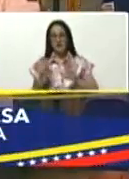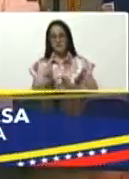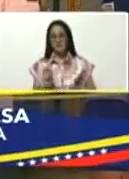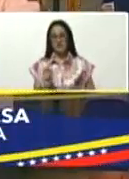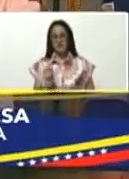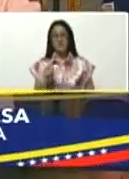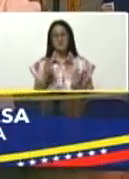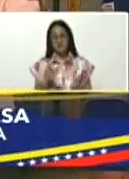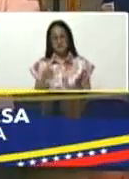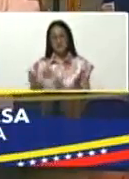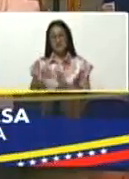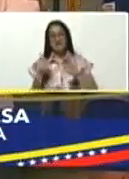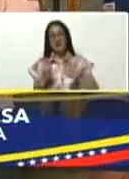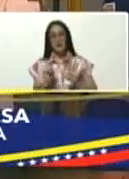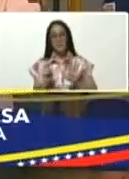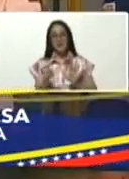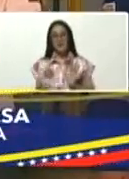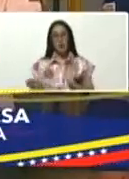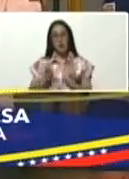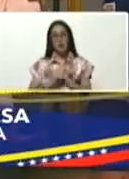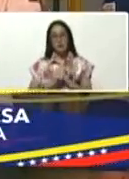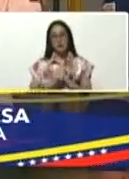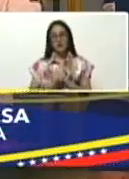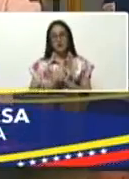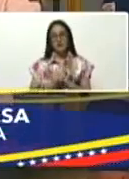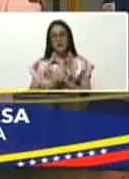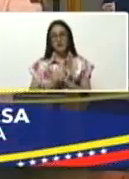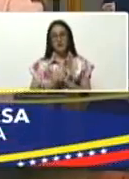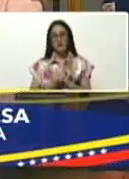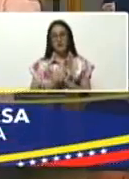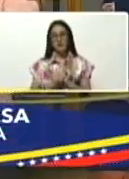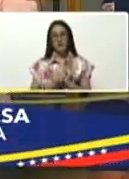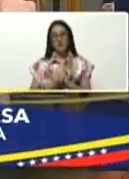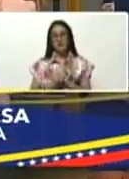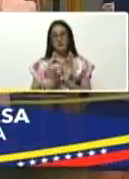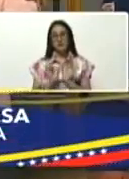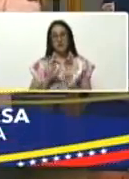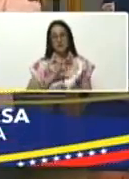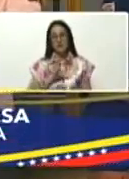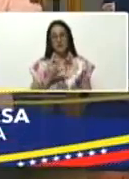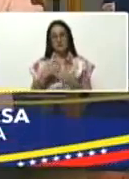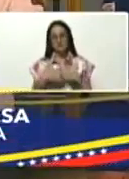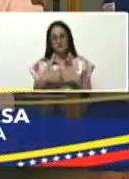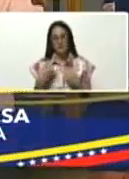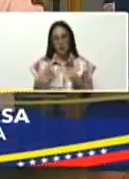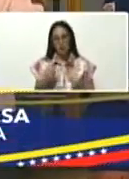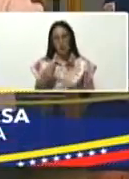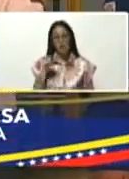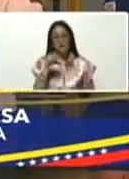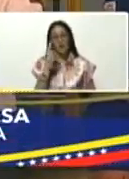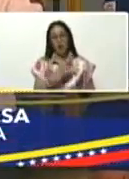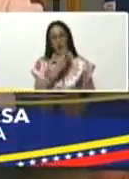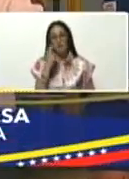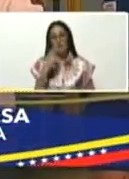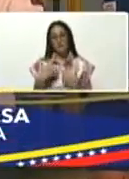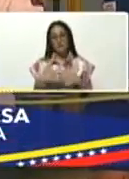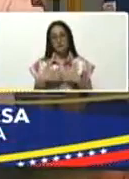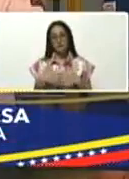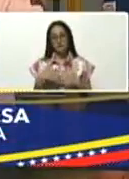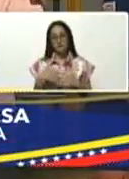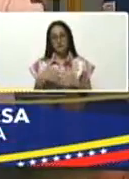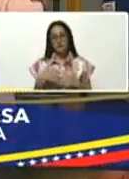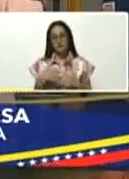en 6 meses vamos otra vez a señalar las condiciones de nuestra planta. Ese es el compromiso de la industria